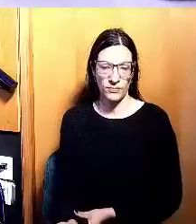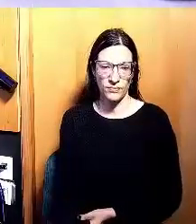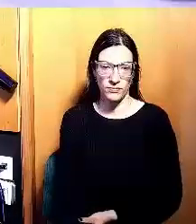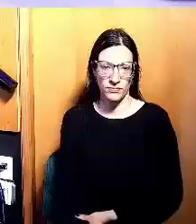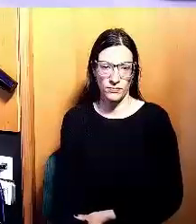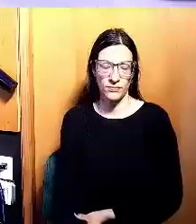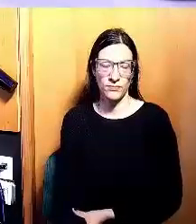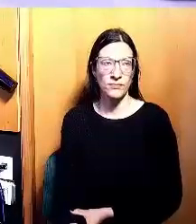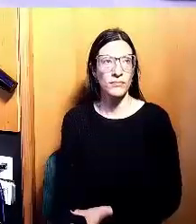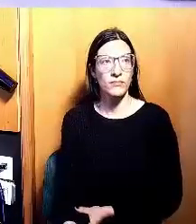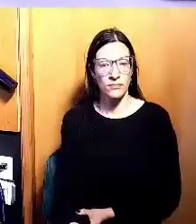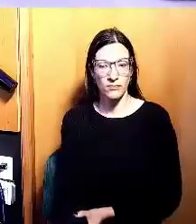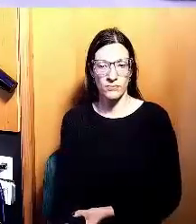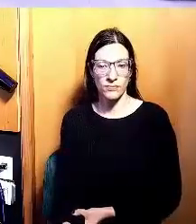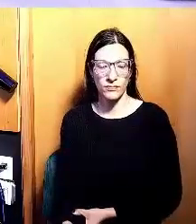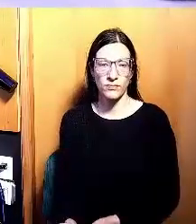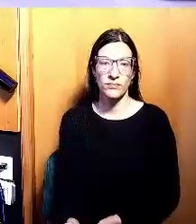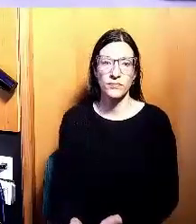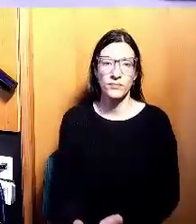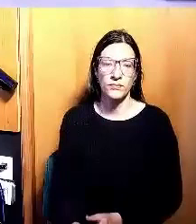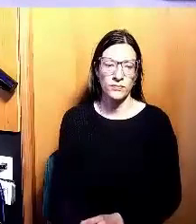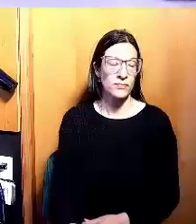Gracias. Esto es así.